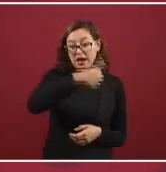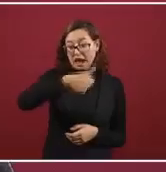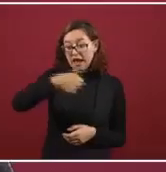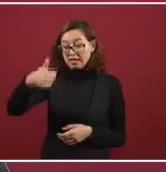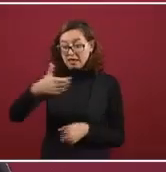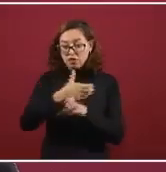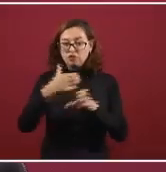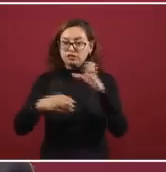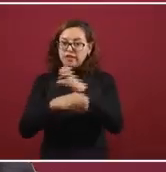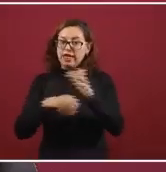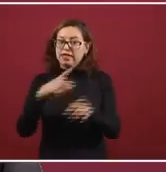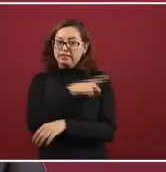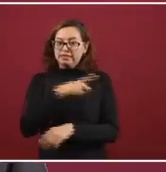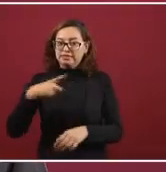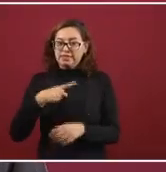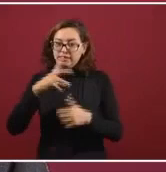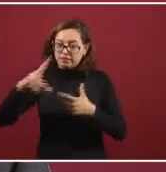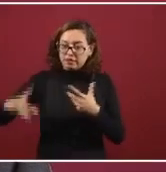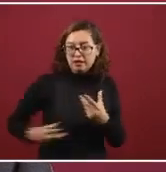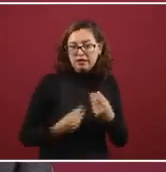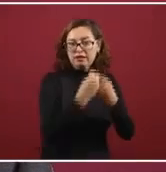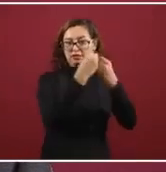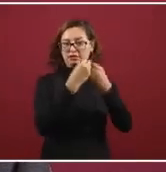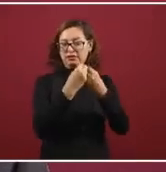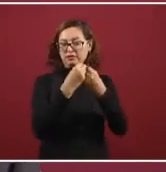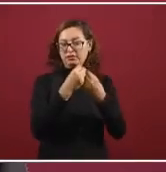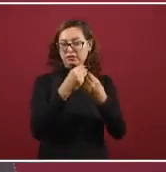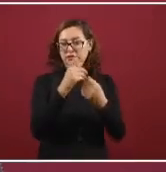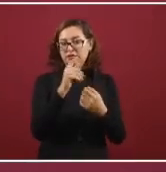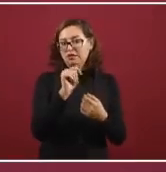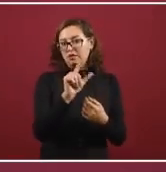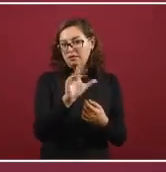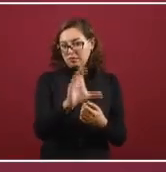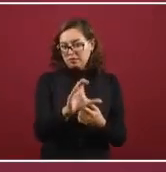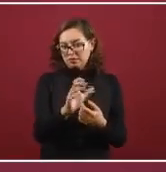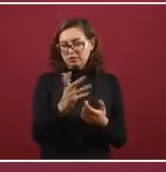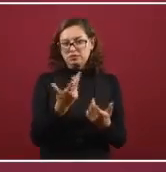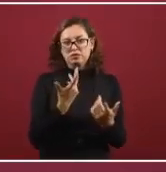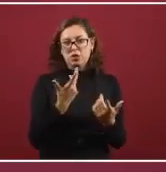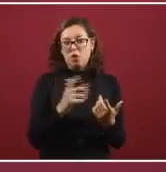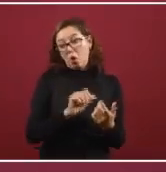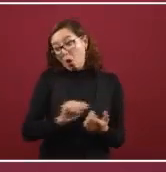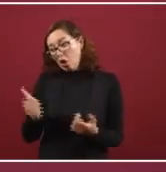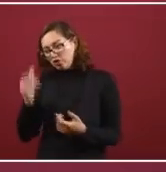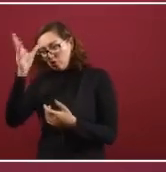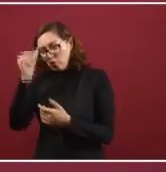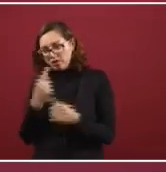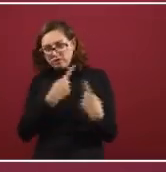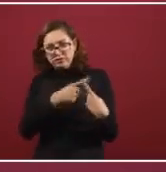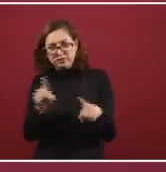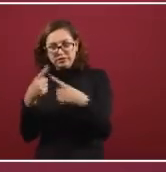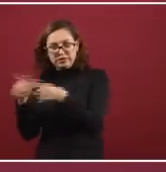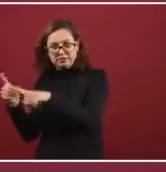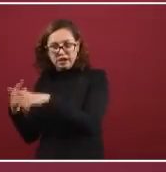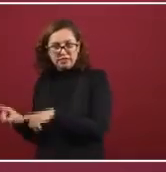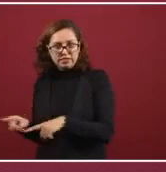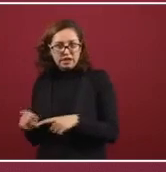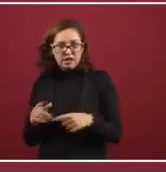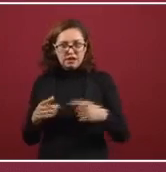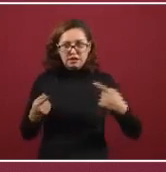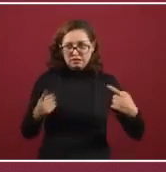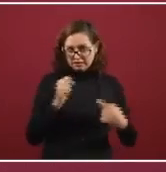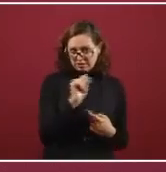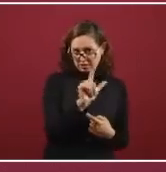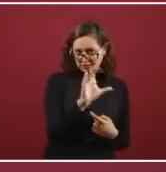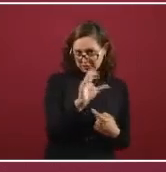tratado. No podría haber acuerdos comerciales diversos o contrarios a lo